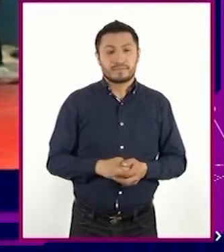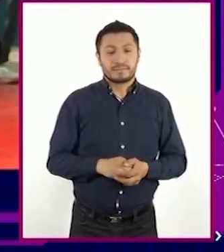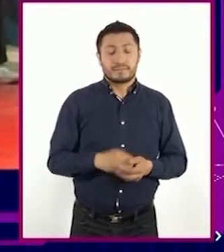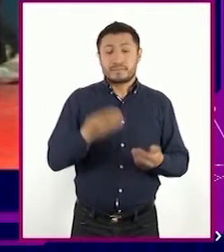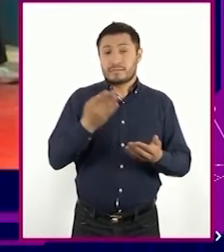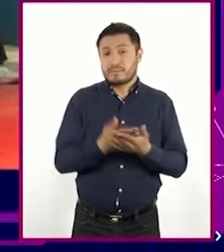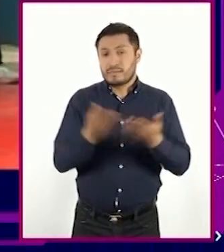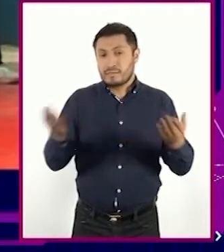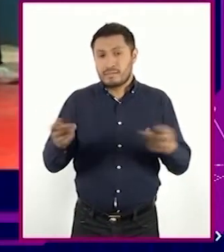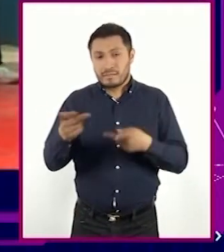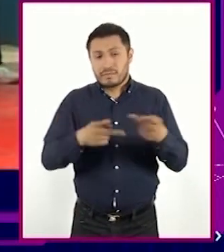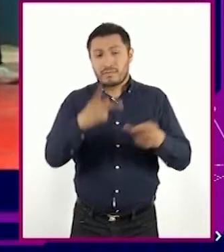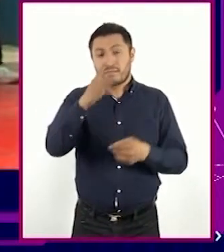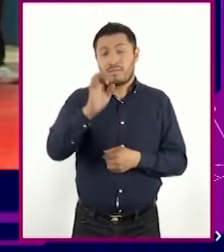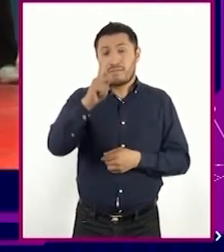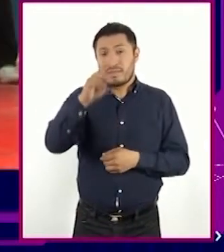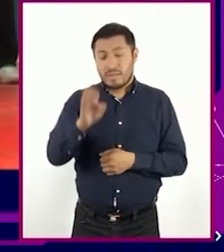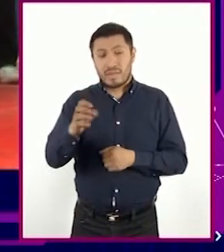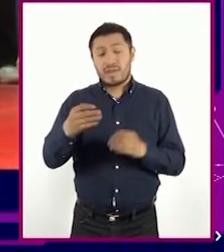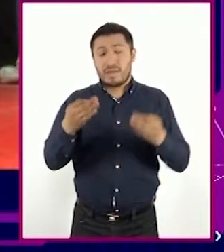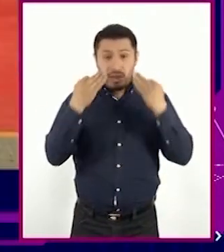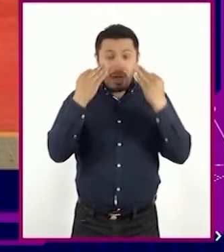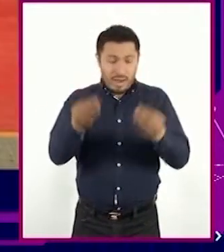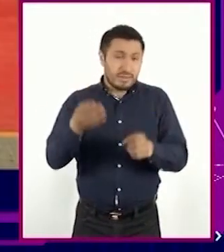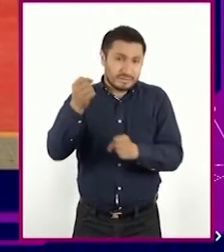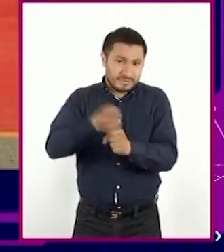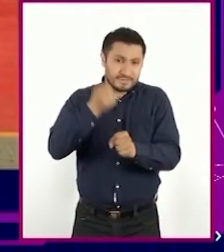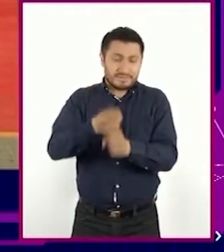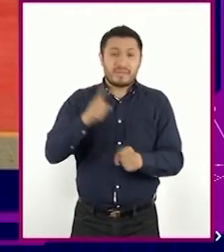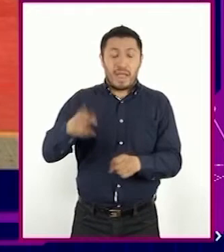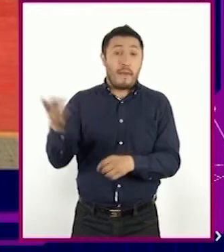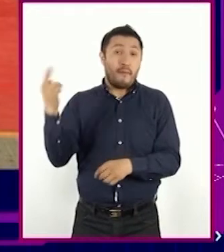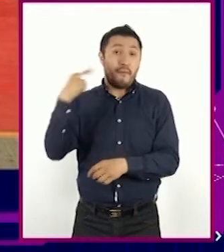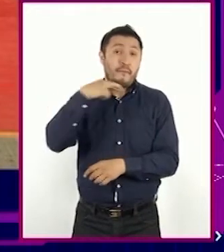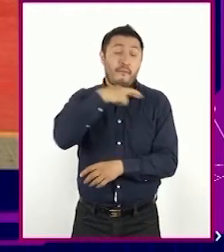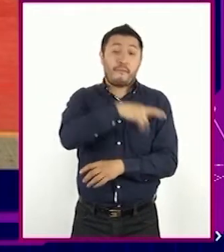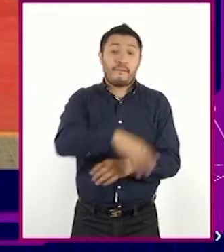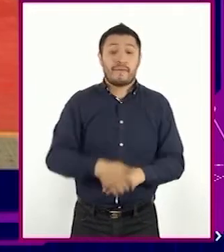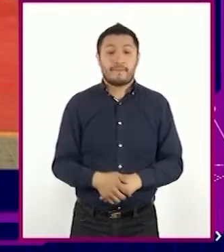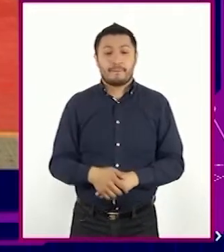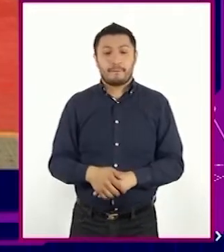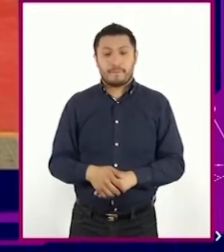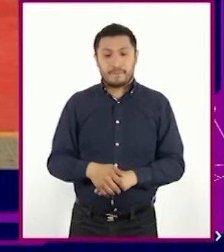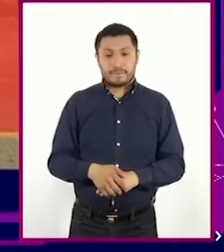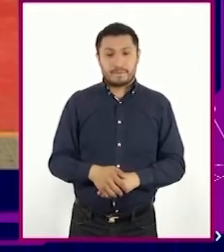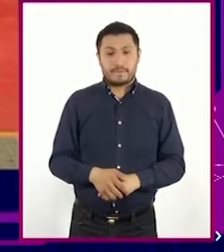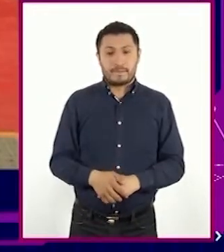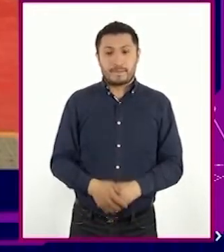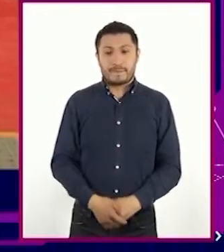Ahora se prepara Pepe, quien ha demostrado en las prácticas ser el más rápido.